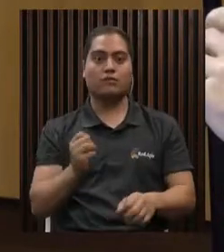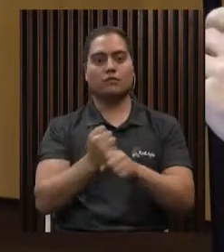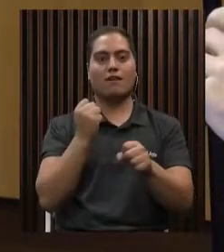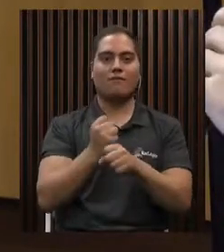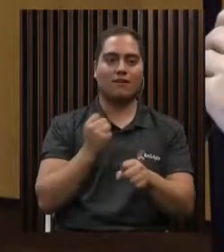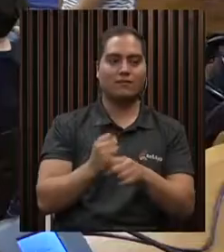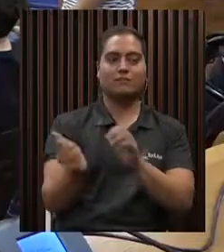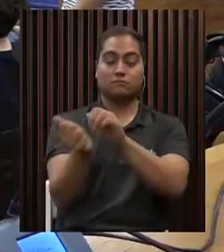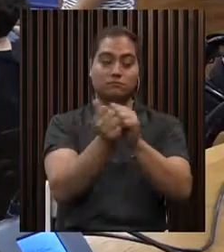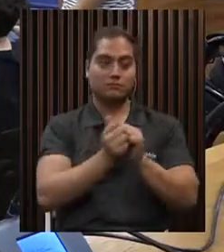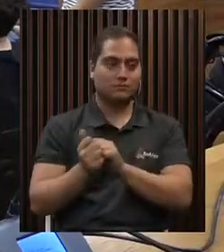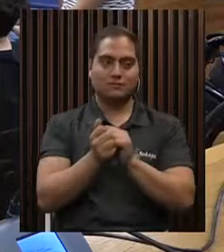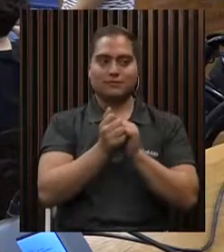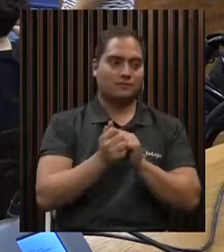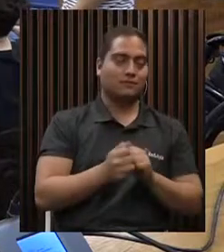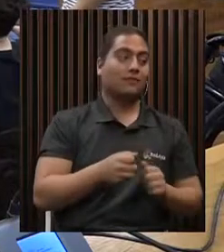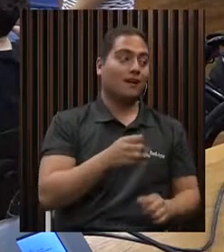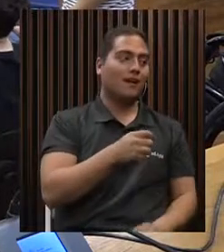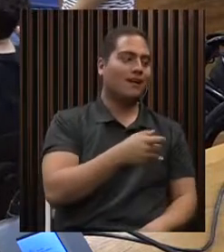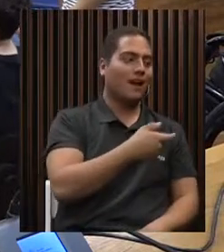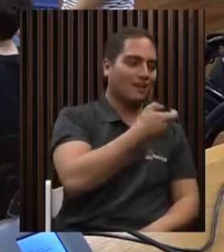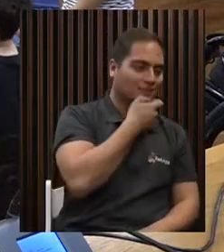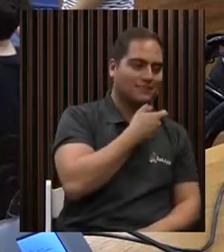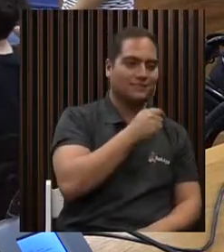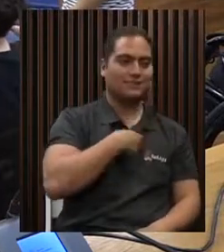juntos. Oh, sí, me encantan los gatos.